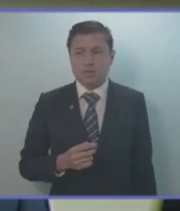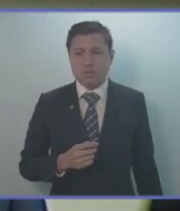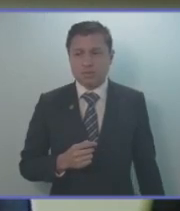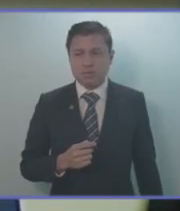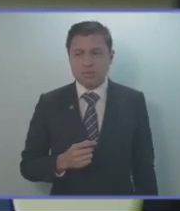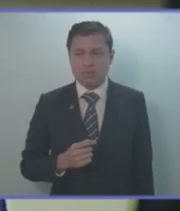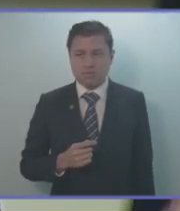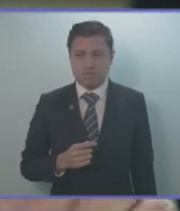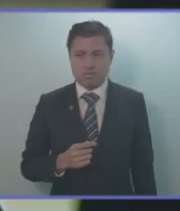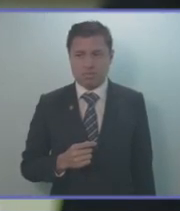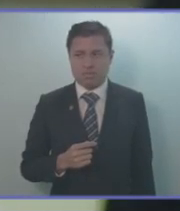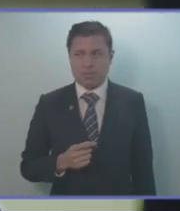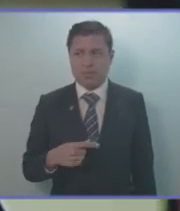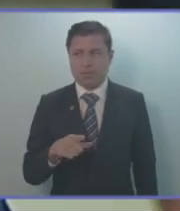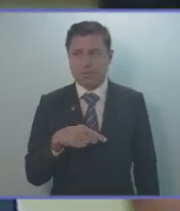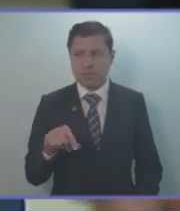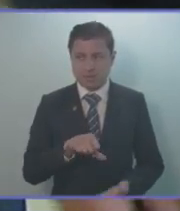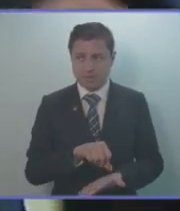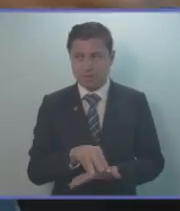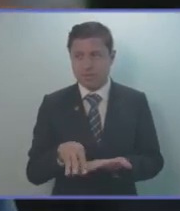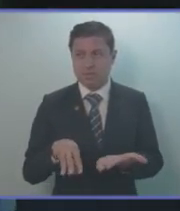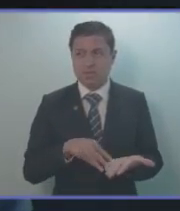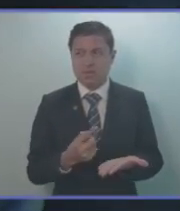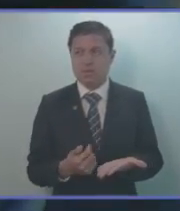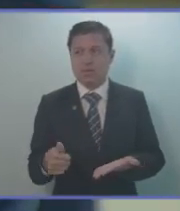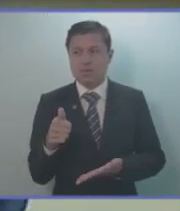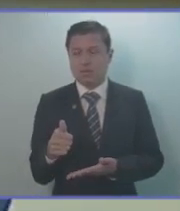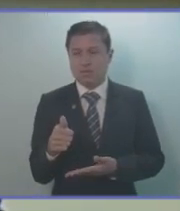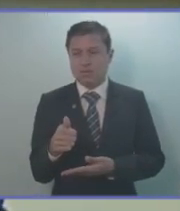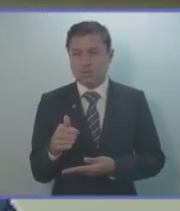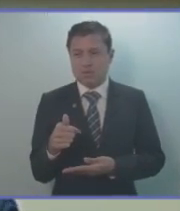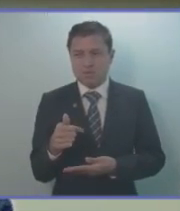Luis Quinteros, alcalde de la Democracia Cristiana,